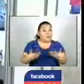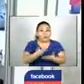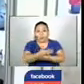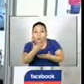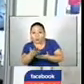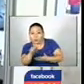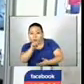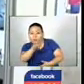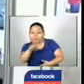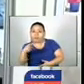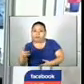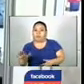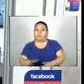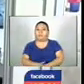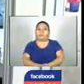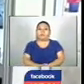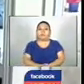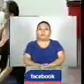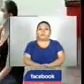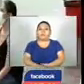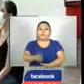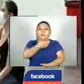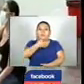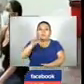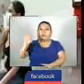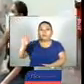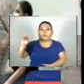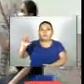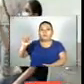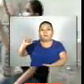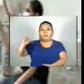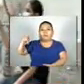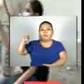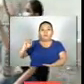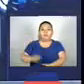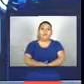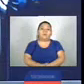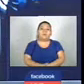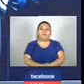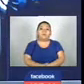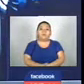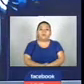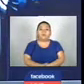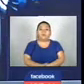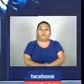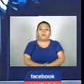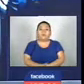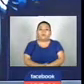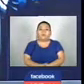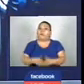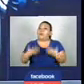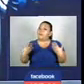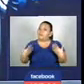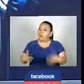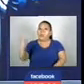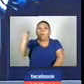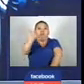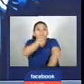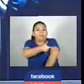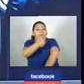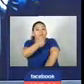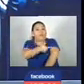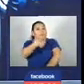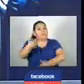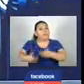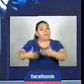estabilización en el territorio nacional. Les informó Felipe Valencia. Tras grandes avances en vacunaciones masivas